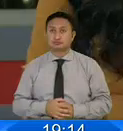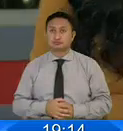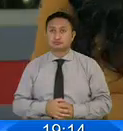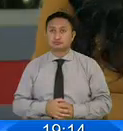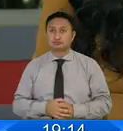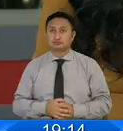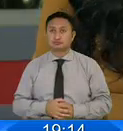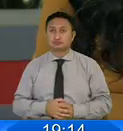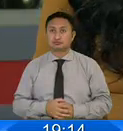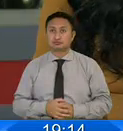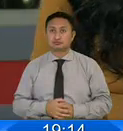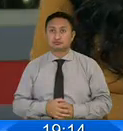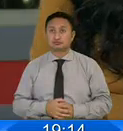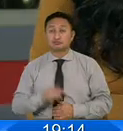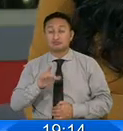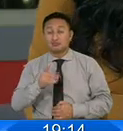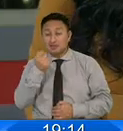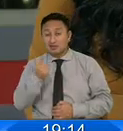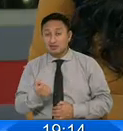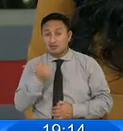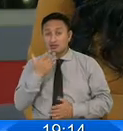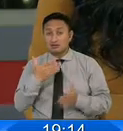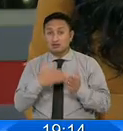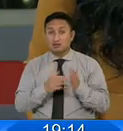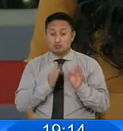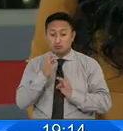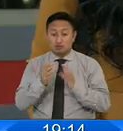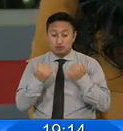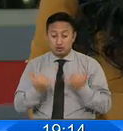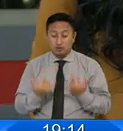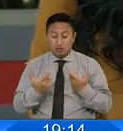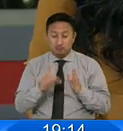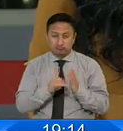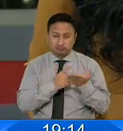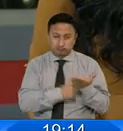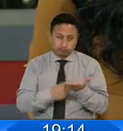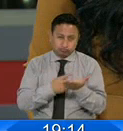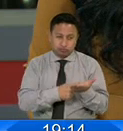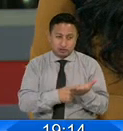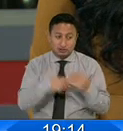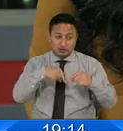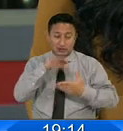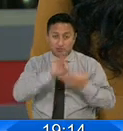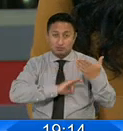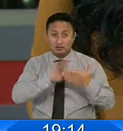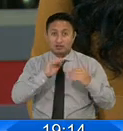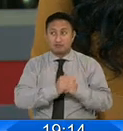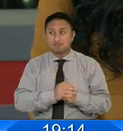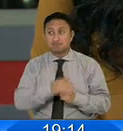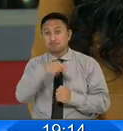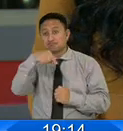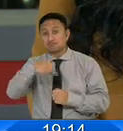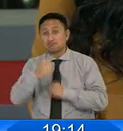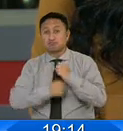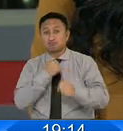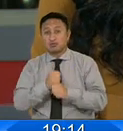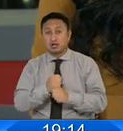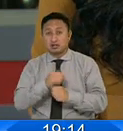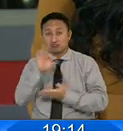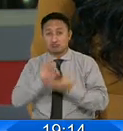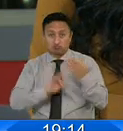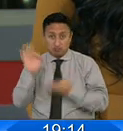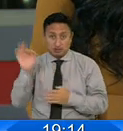la pastilla contra el kobe 19 se encuentra en la fase de desarrollo y se espera su aprobación para finales del 2021